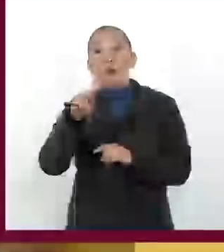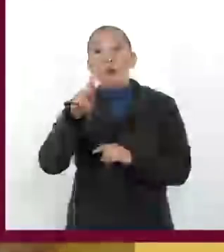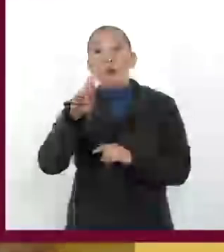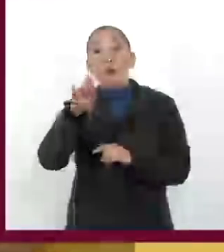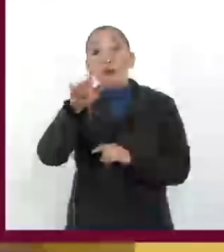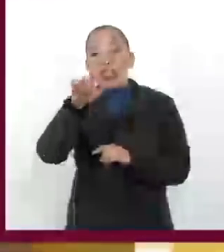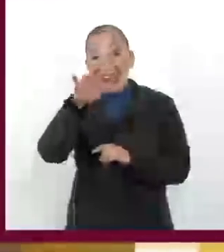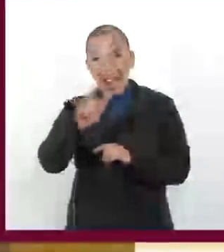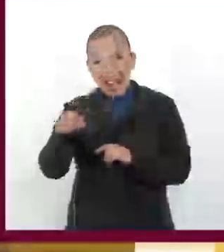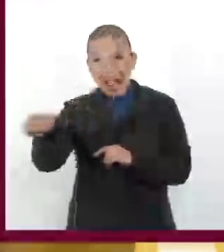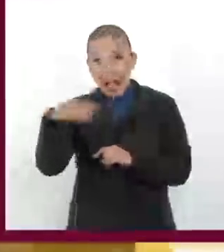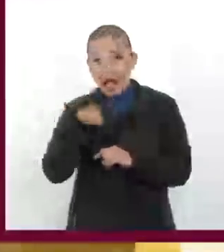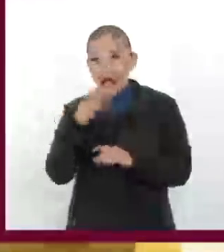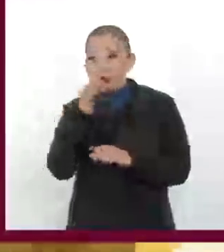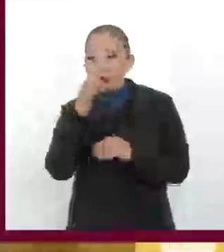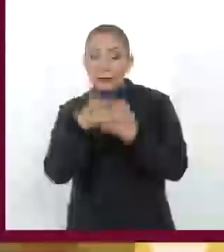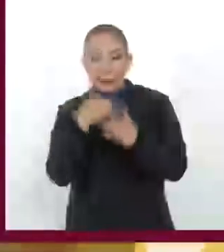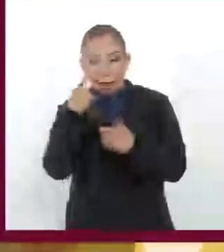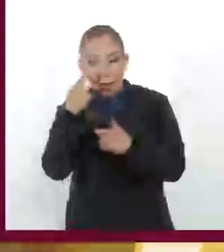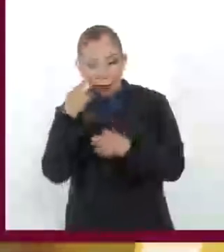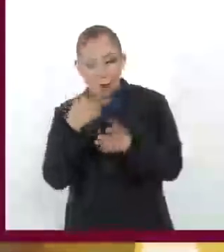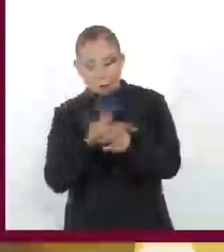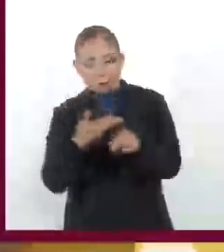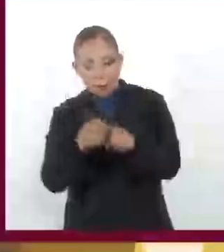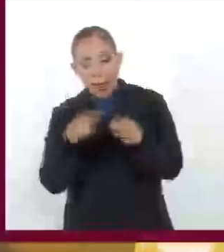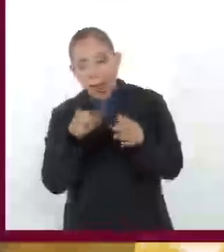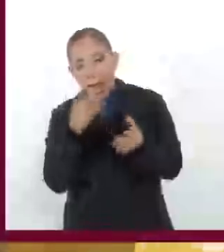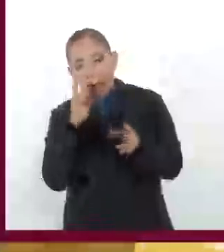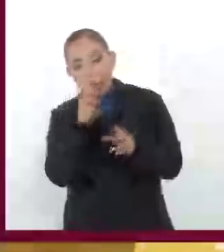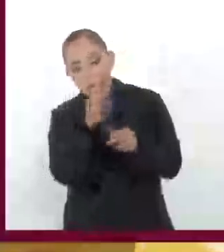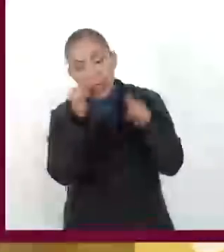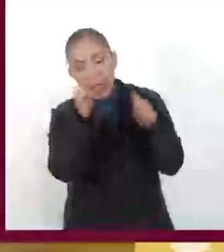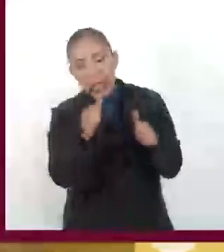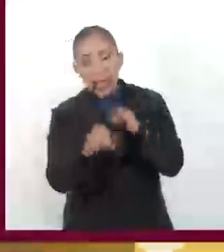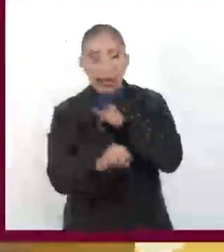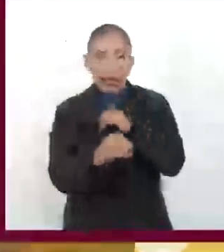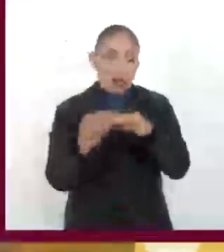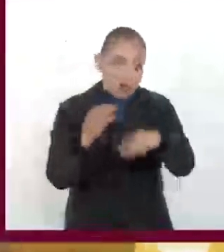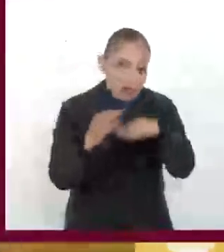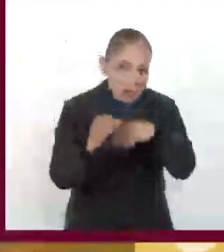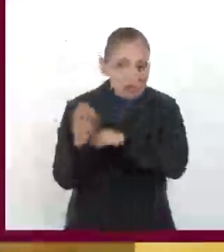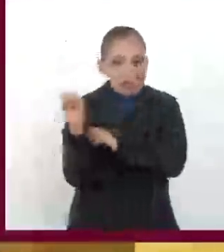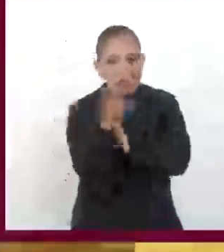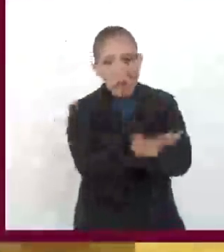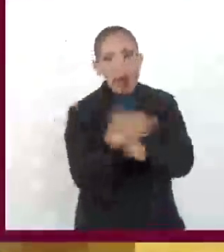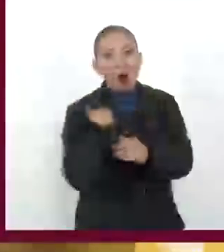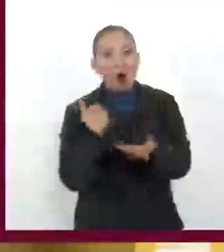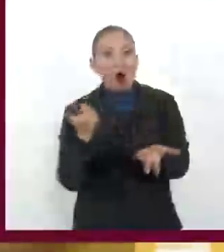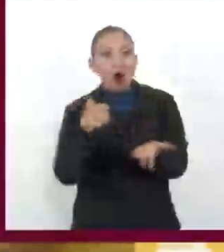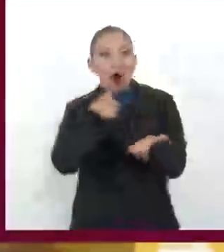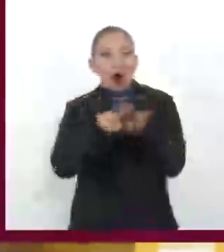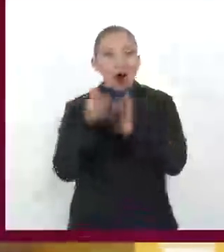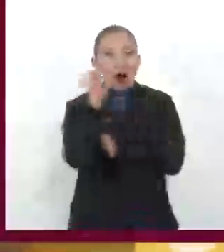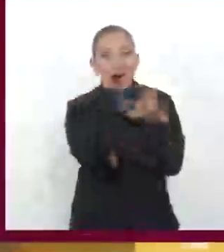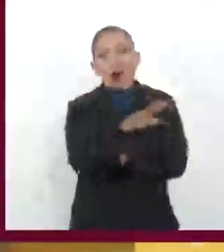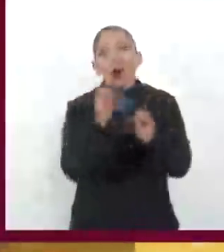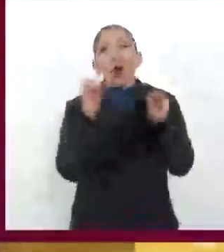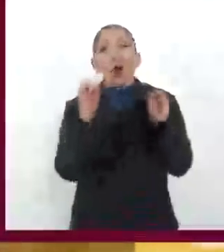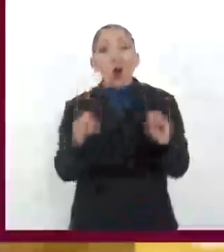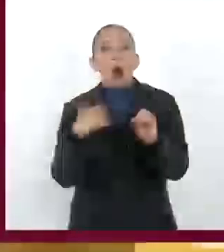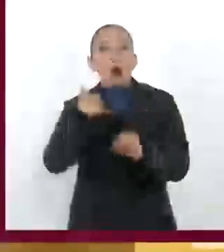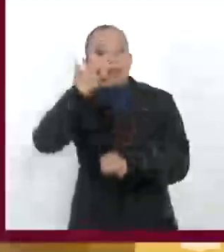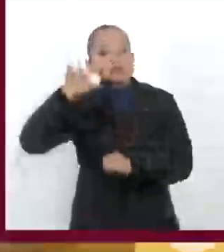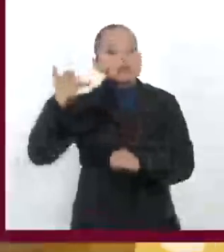les dará mensajes de cómo va su trámite, ya sea vía email, mediante correspondencia a su